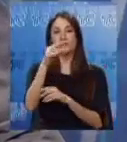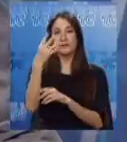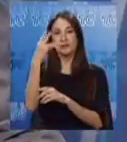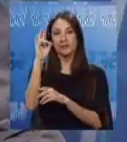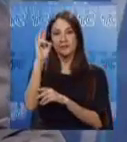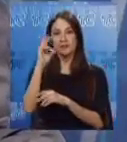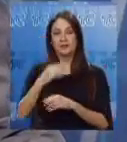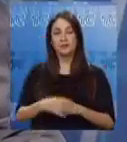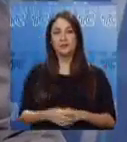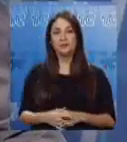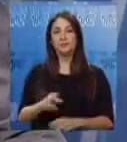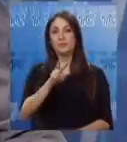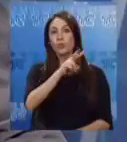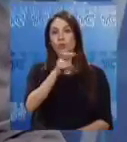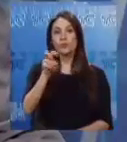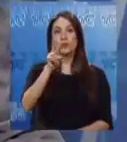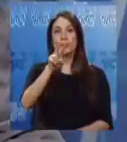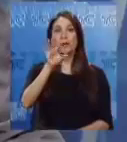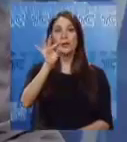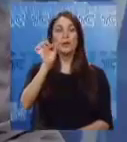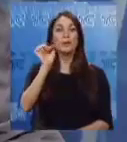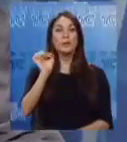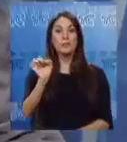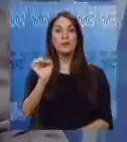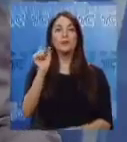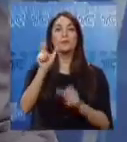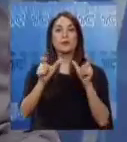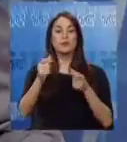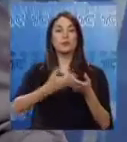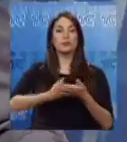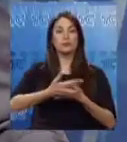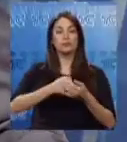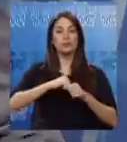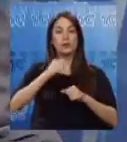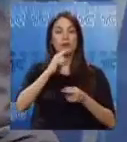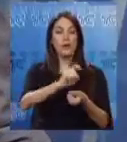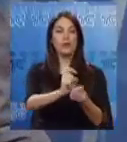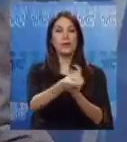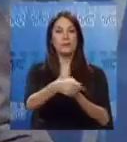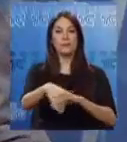2017. 229 mil personas han hecho este trámite hasta el momento.